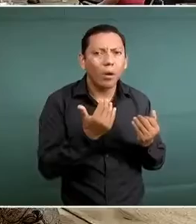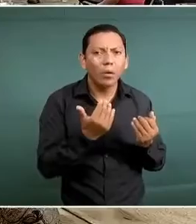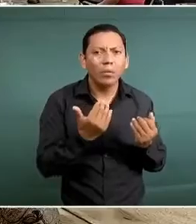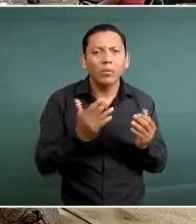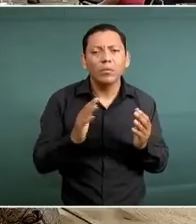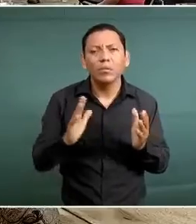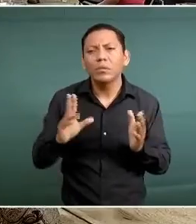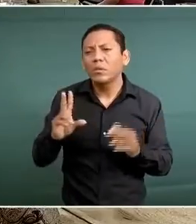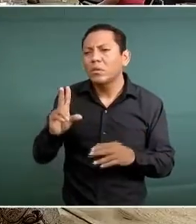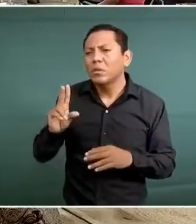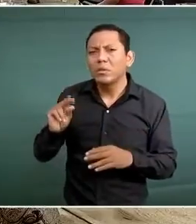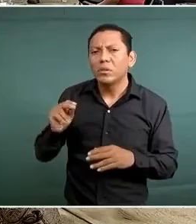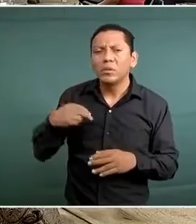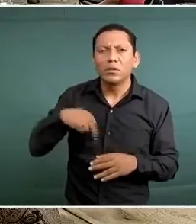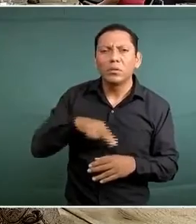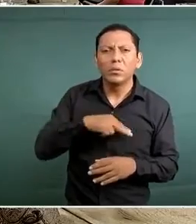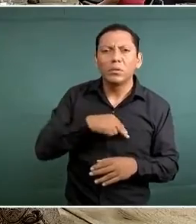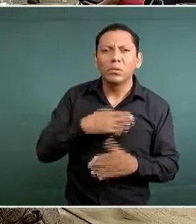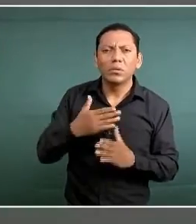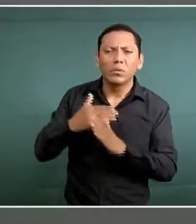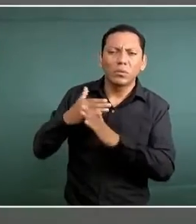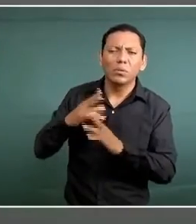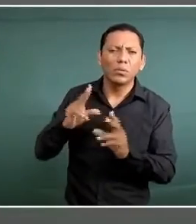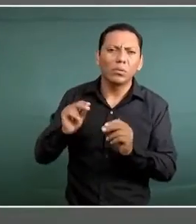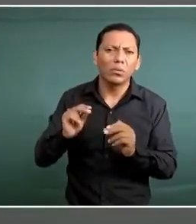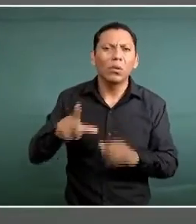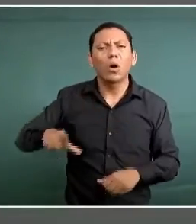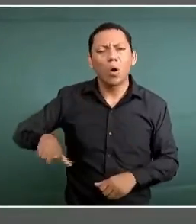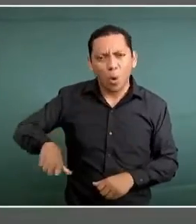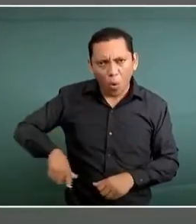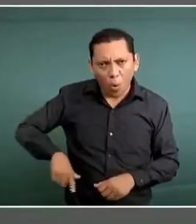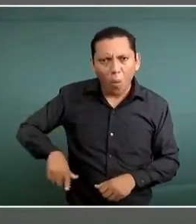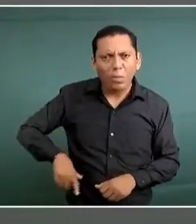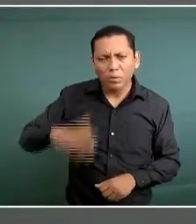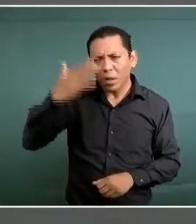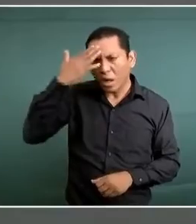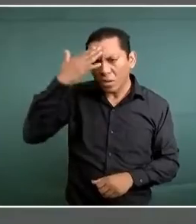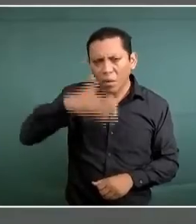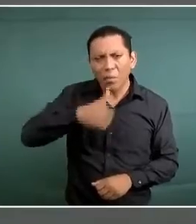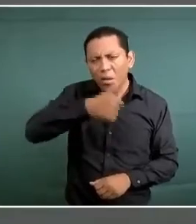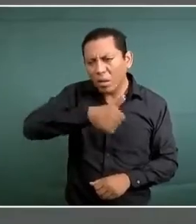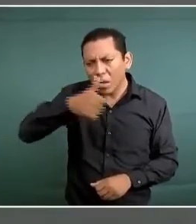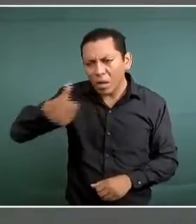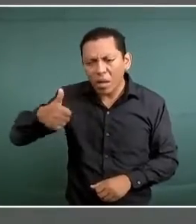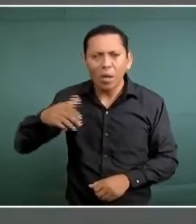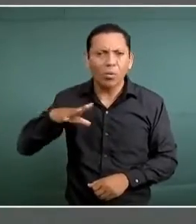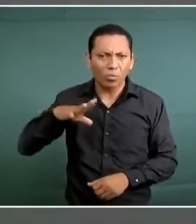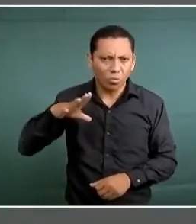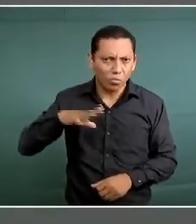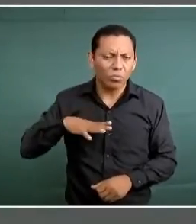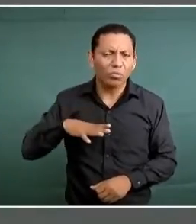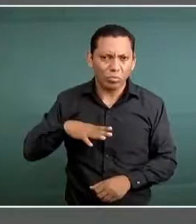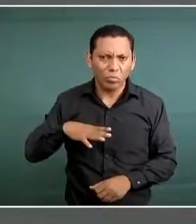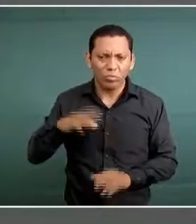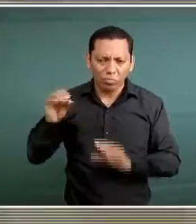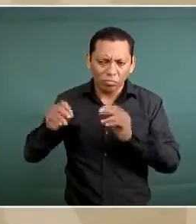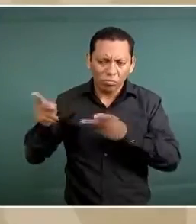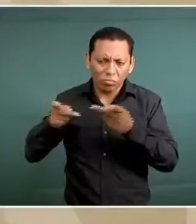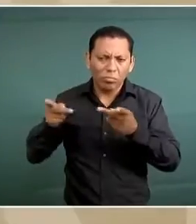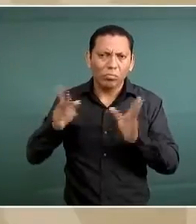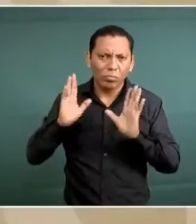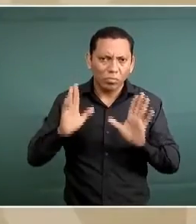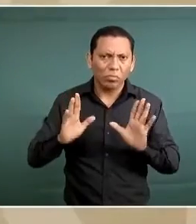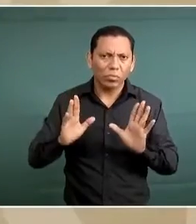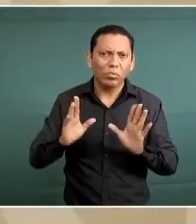oponemos a eso el gobierno ya tiene una definición de acuerdo a lo que nos recomiendan